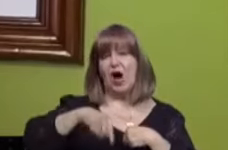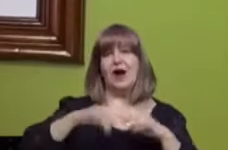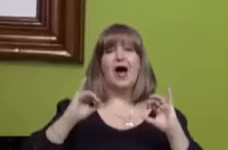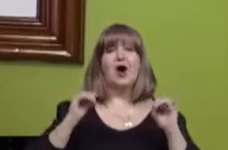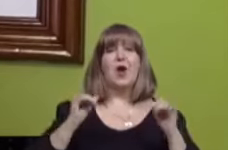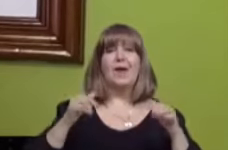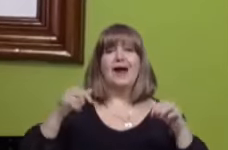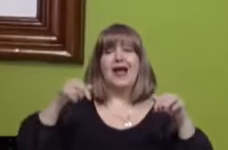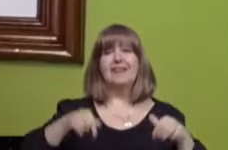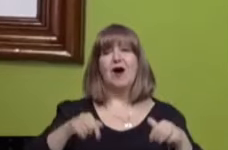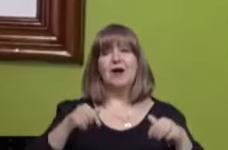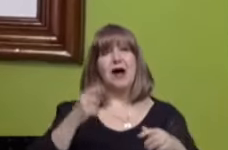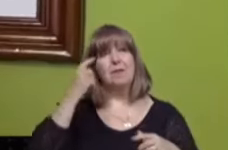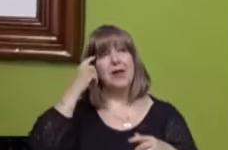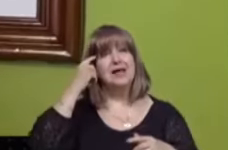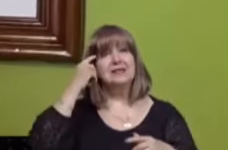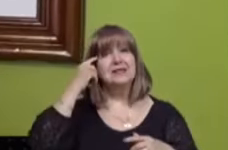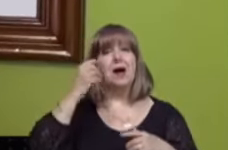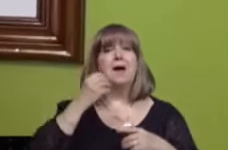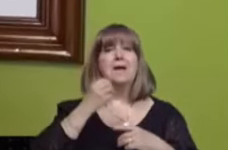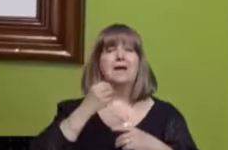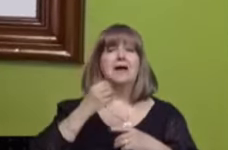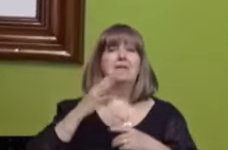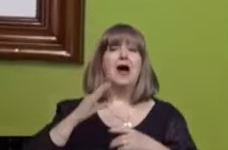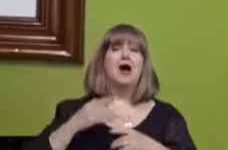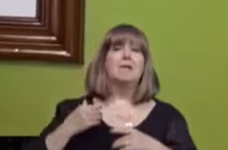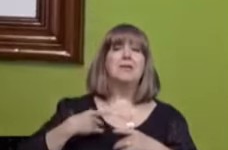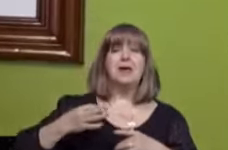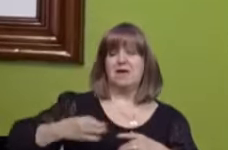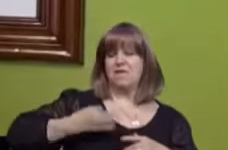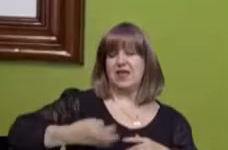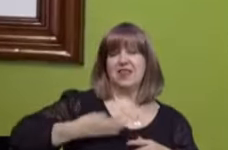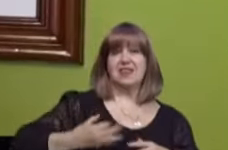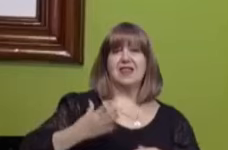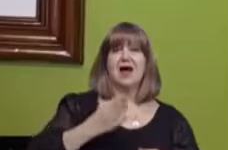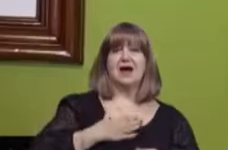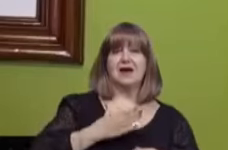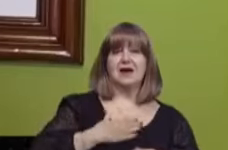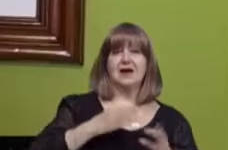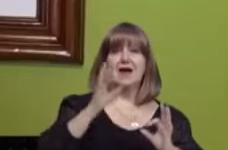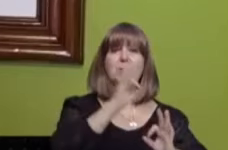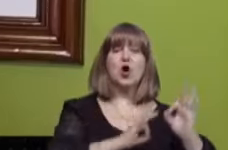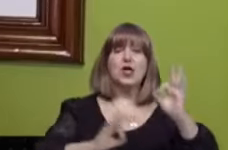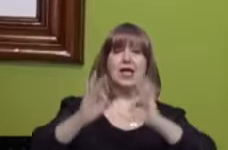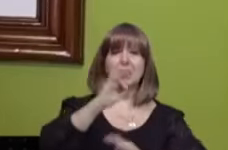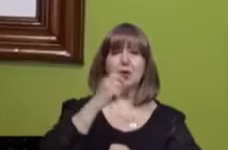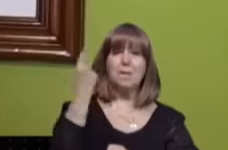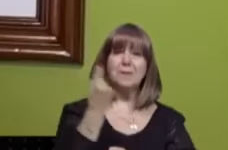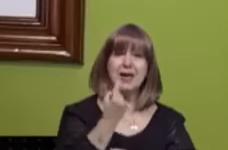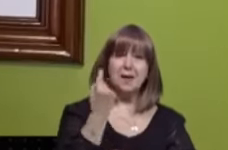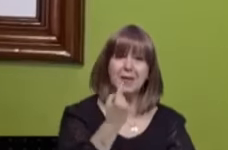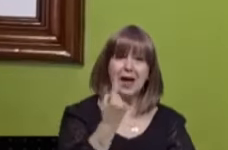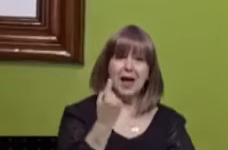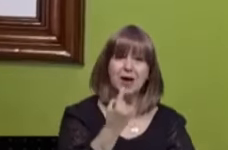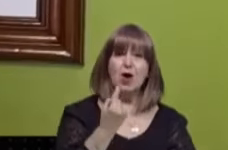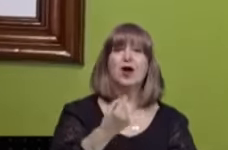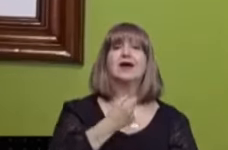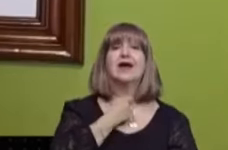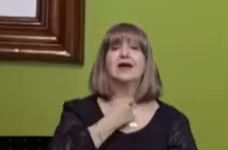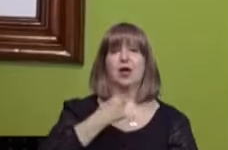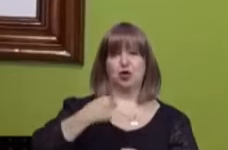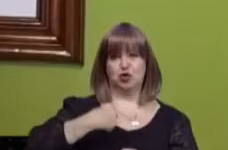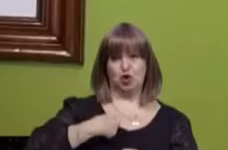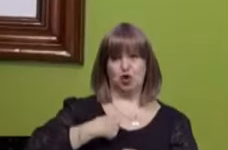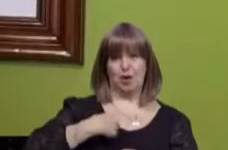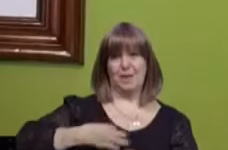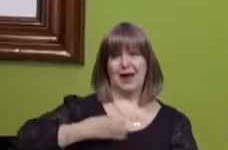hoy están pensando mucho más en su propio proyecto de vida. ¿Qué quiero yo para mi